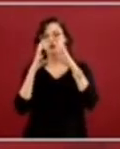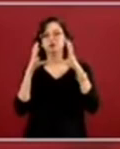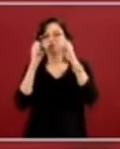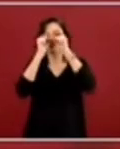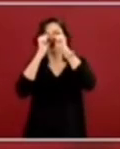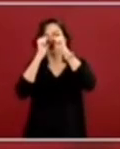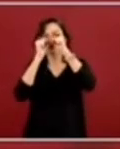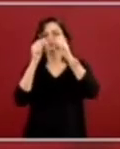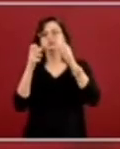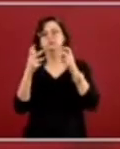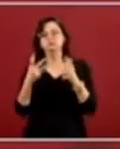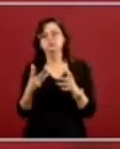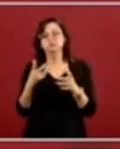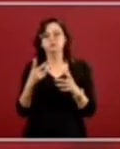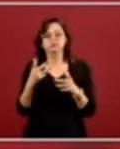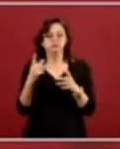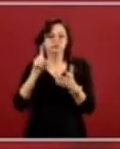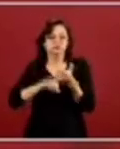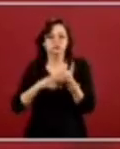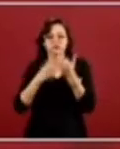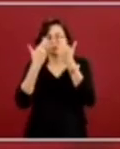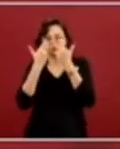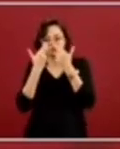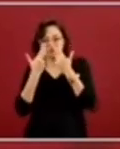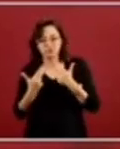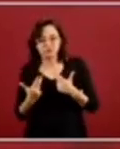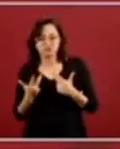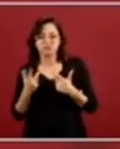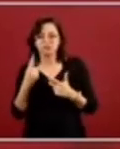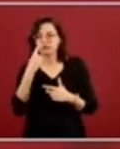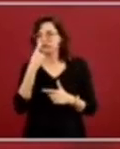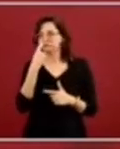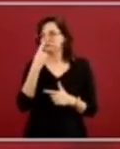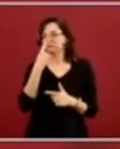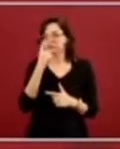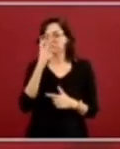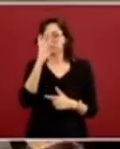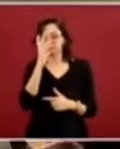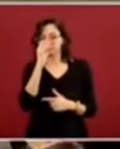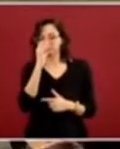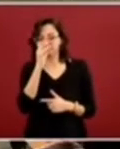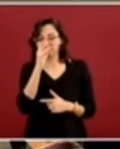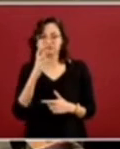destrucción de los tejidos o de las células de la zona de